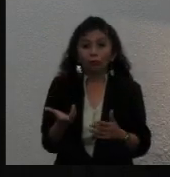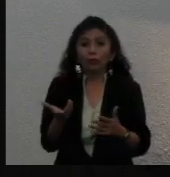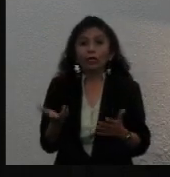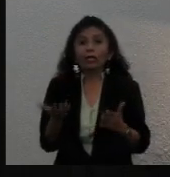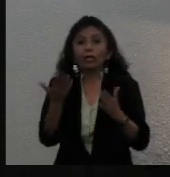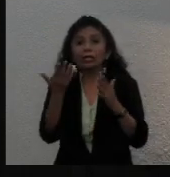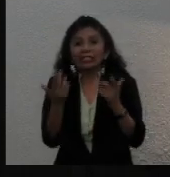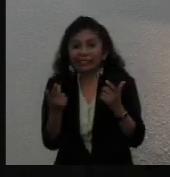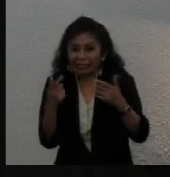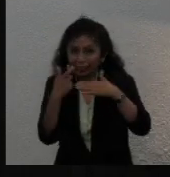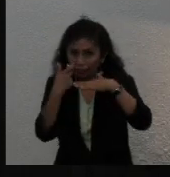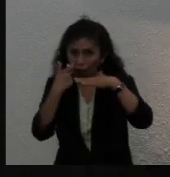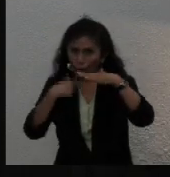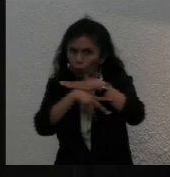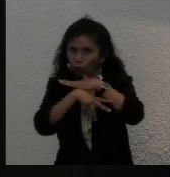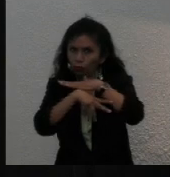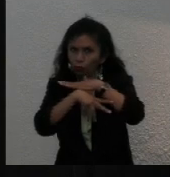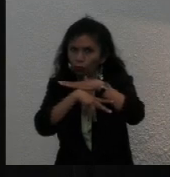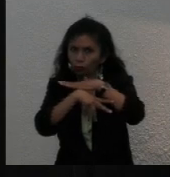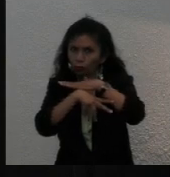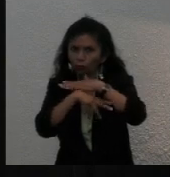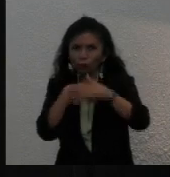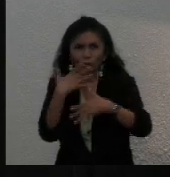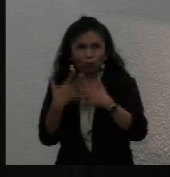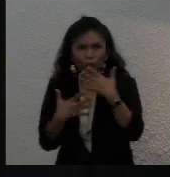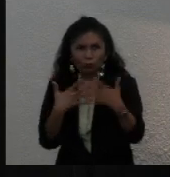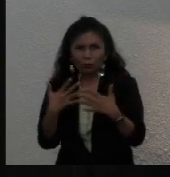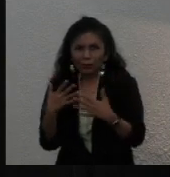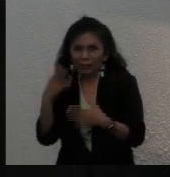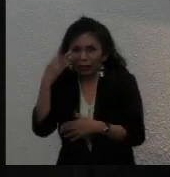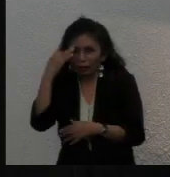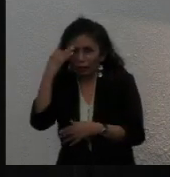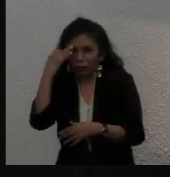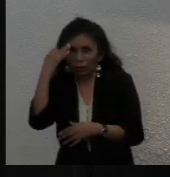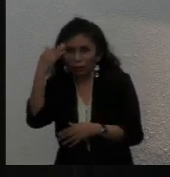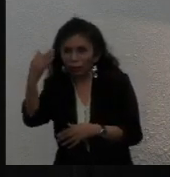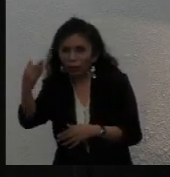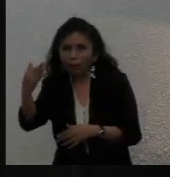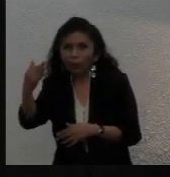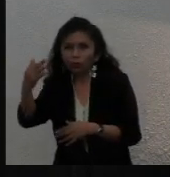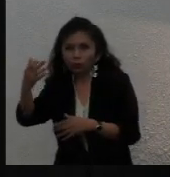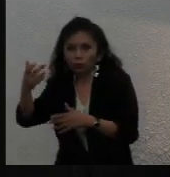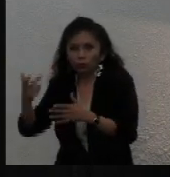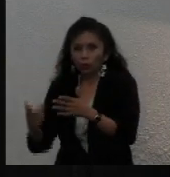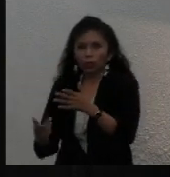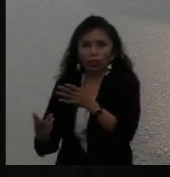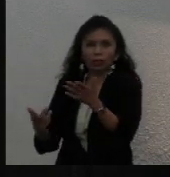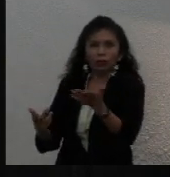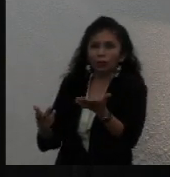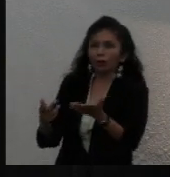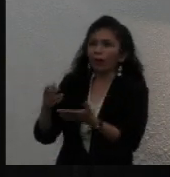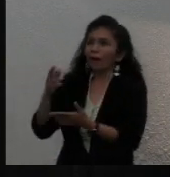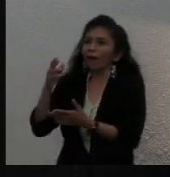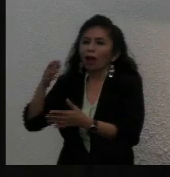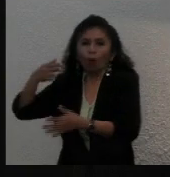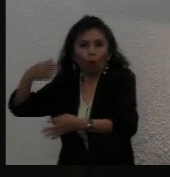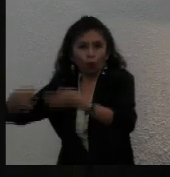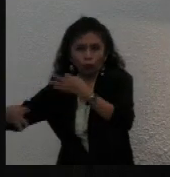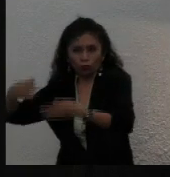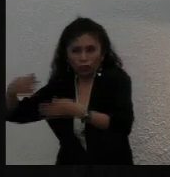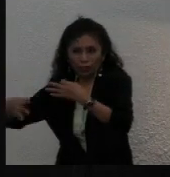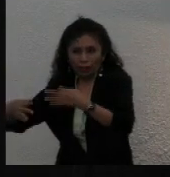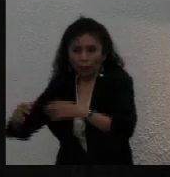reduce la corrupción alargando los periodos de las fiscalías para evitar sean